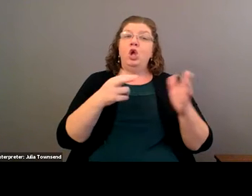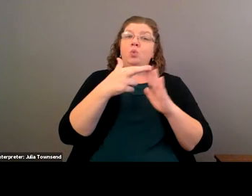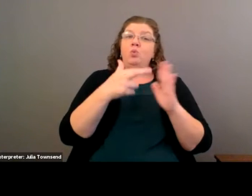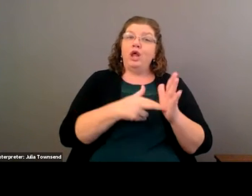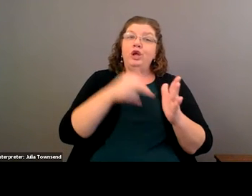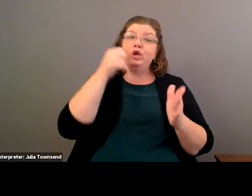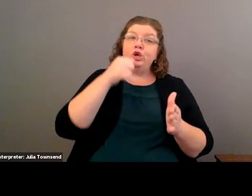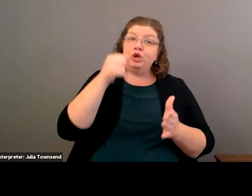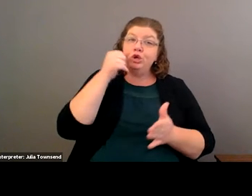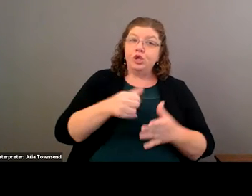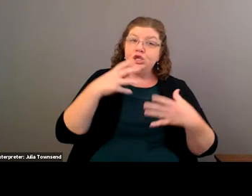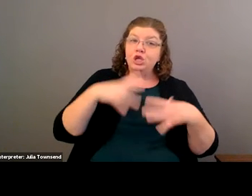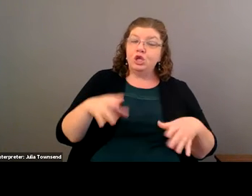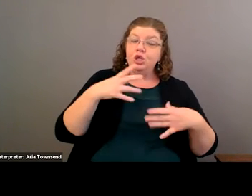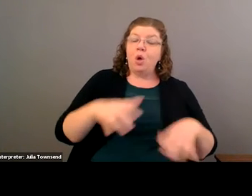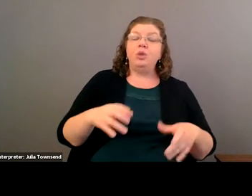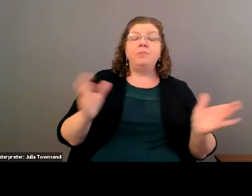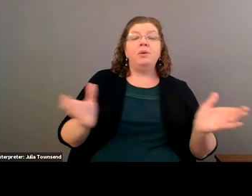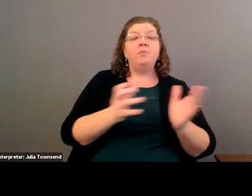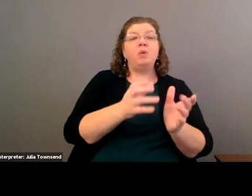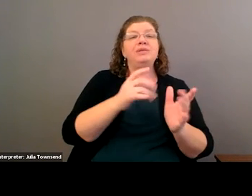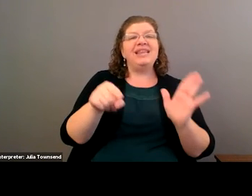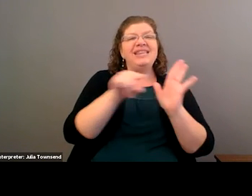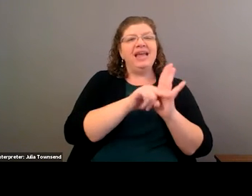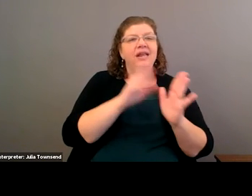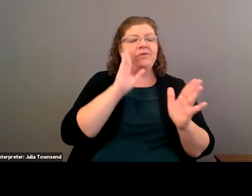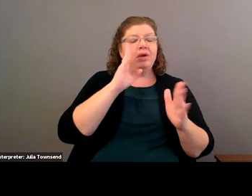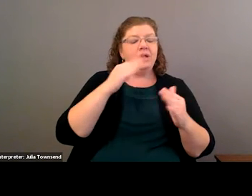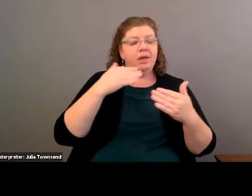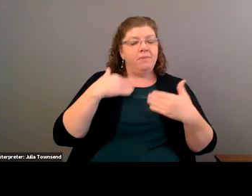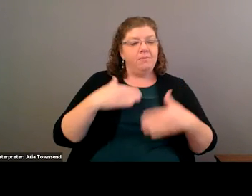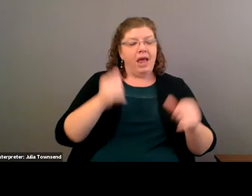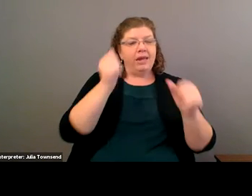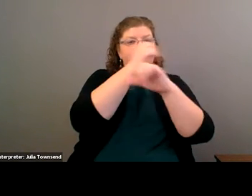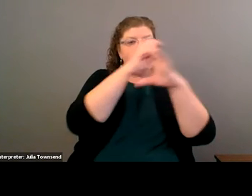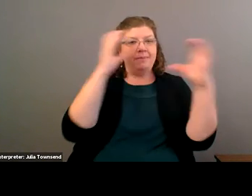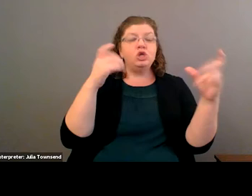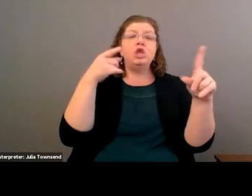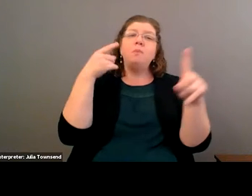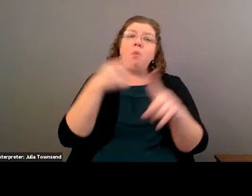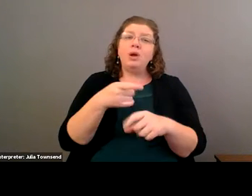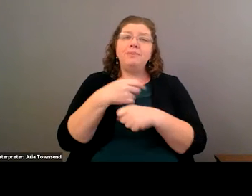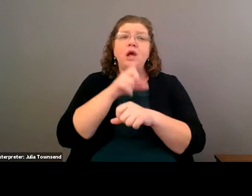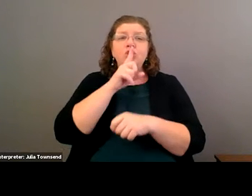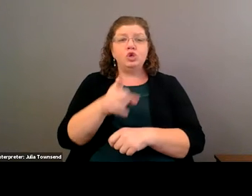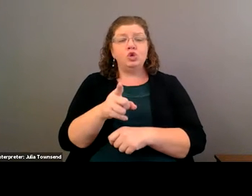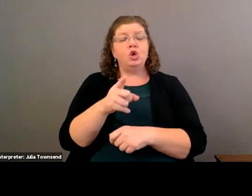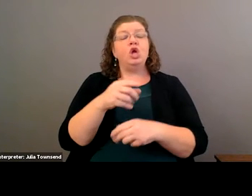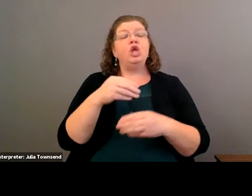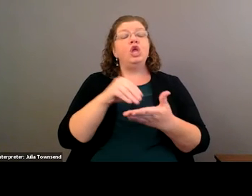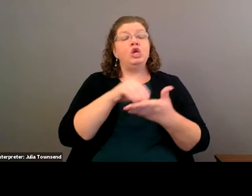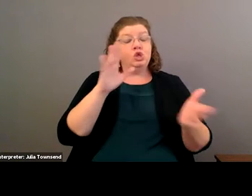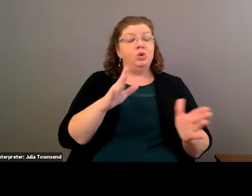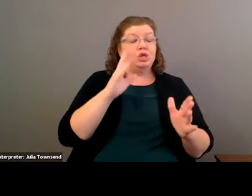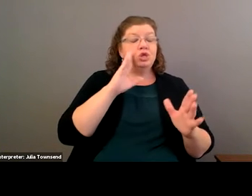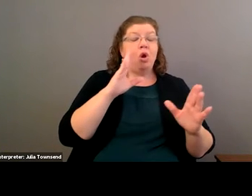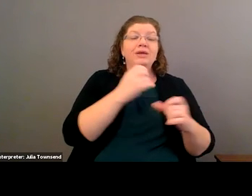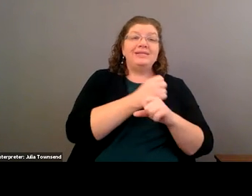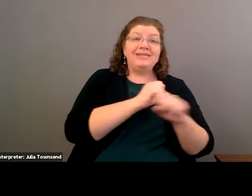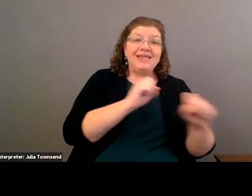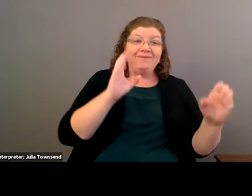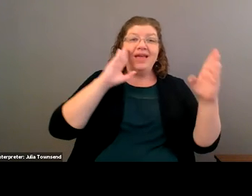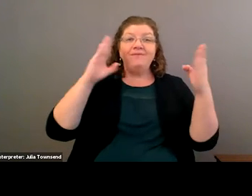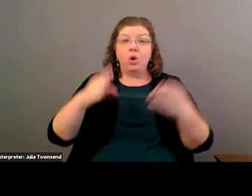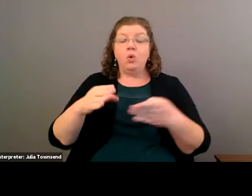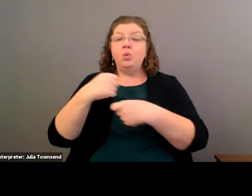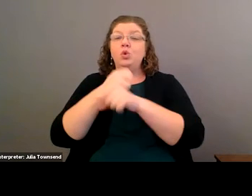Y esto promueve una imagen corporal negativa. Sabemos que el punto de este código de vestimenta es que los estudiantes estén